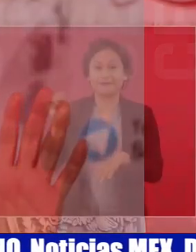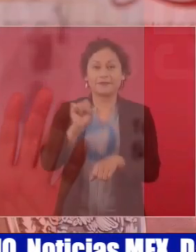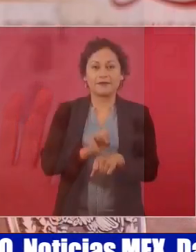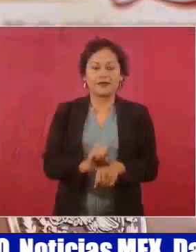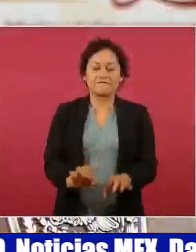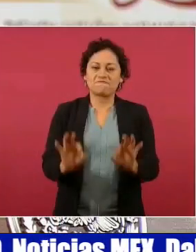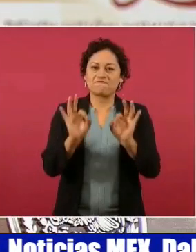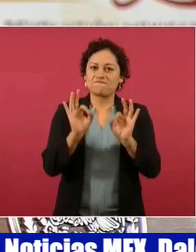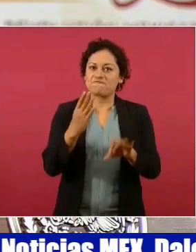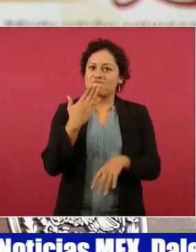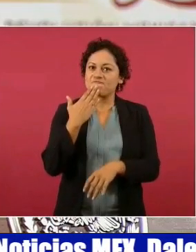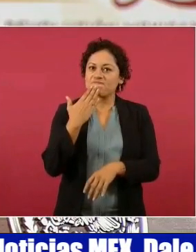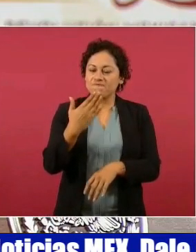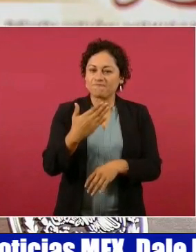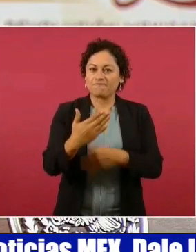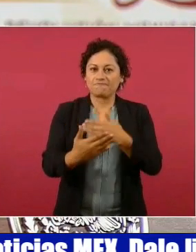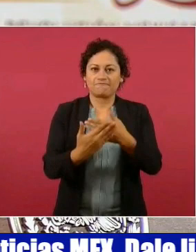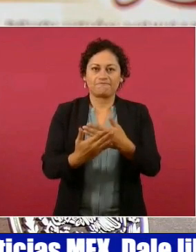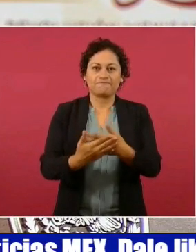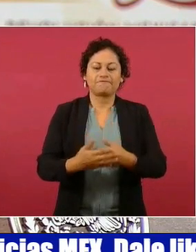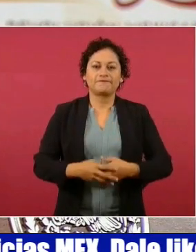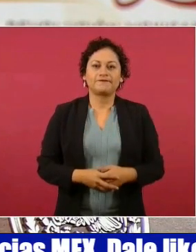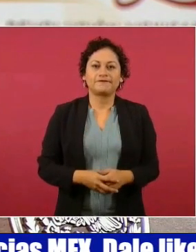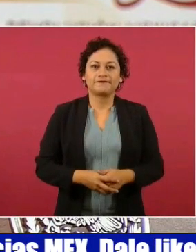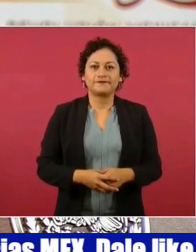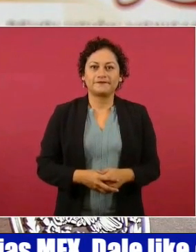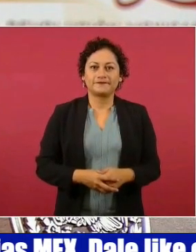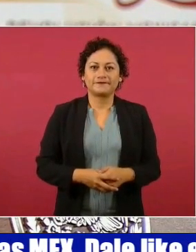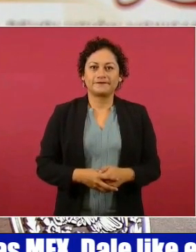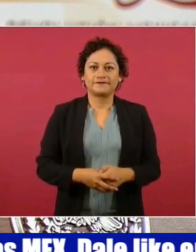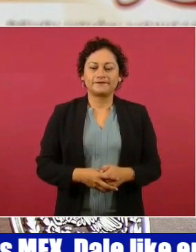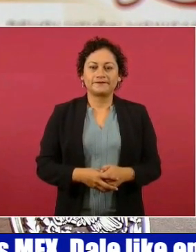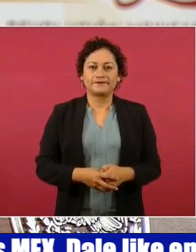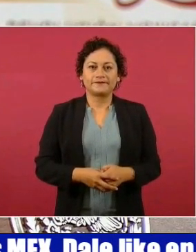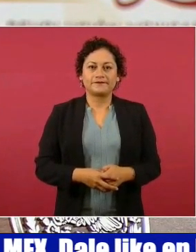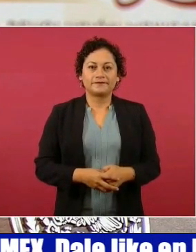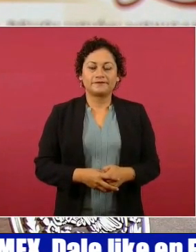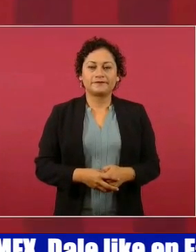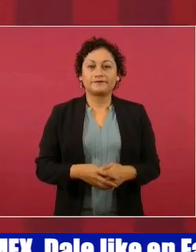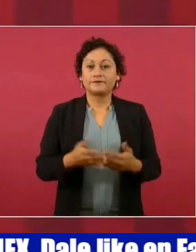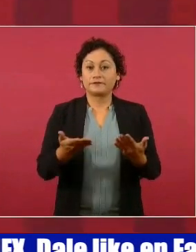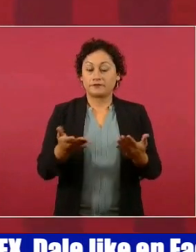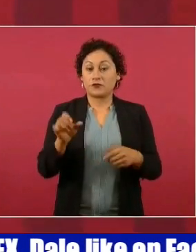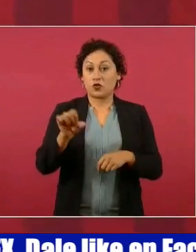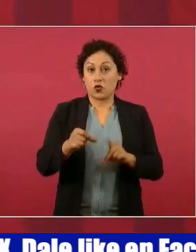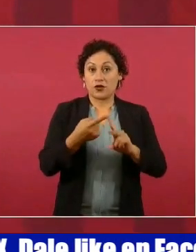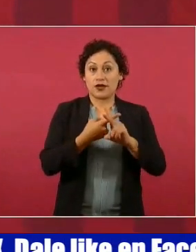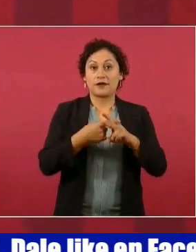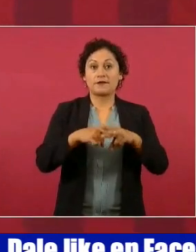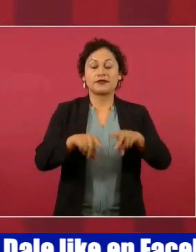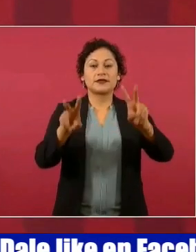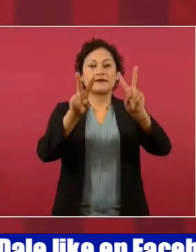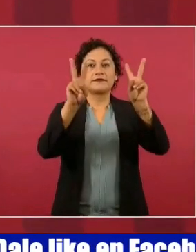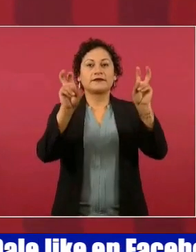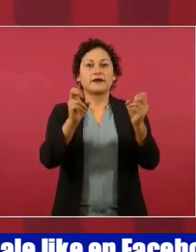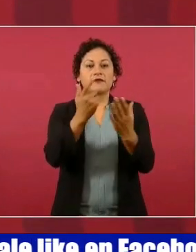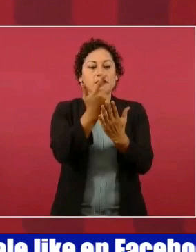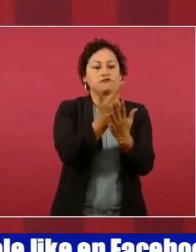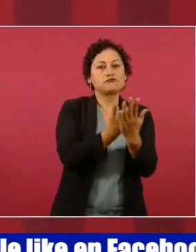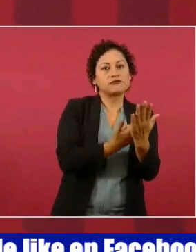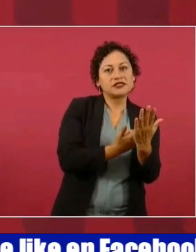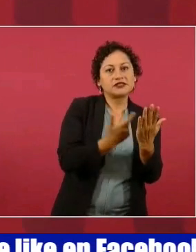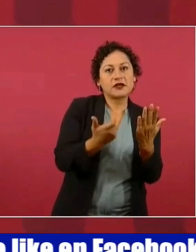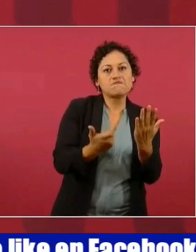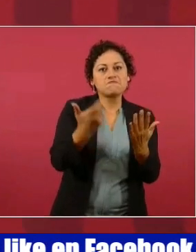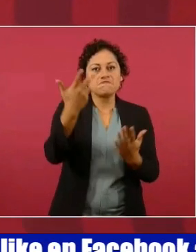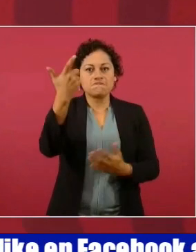muy fuertes, ¿no? Dice que en la grabación se especifica que el fraude en Zacatecas lo estaba preparando el